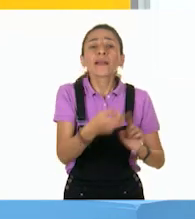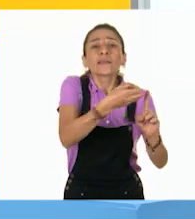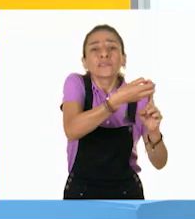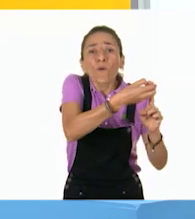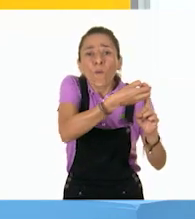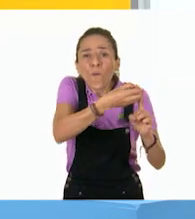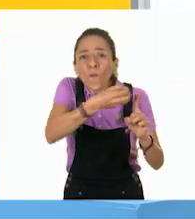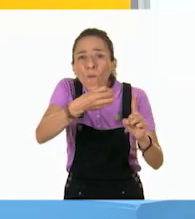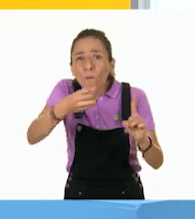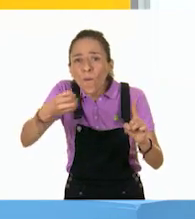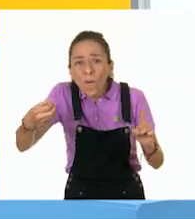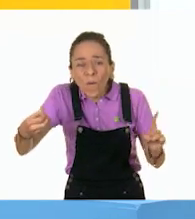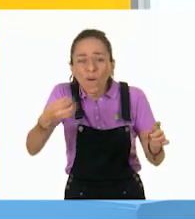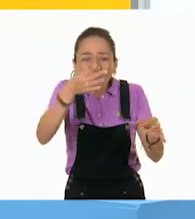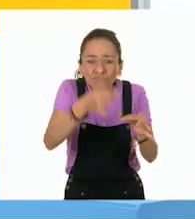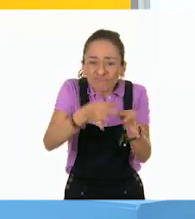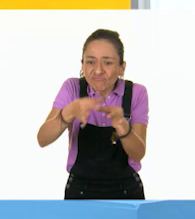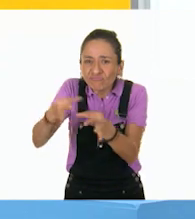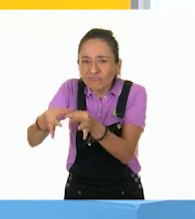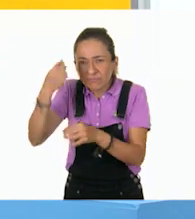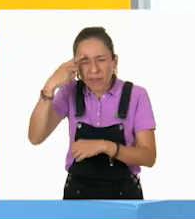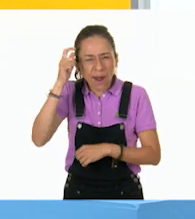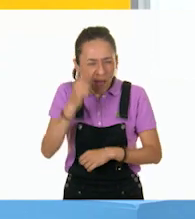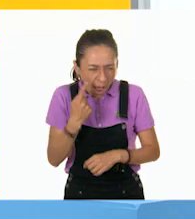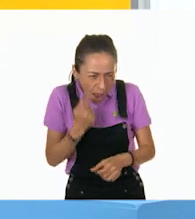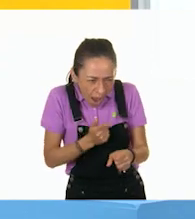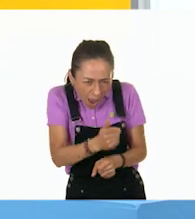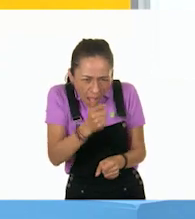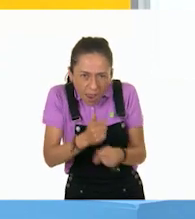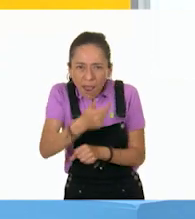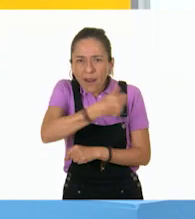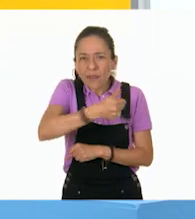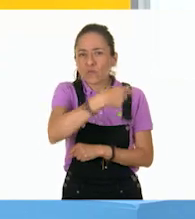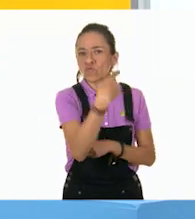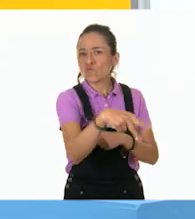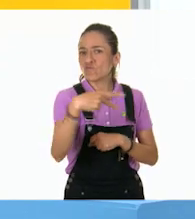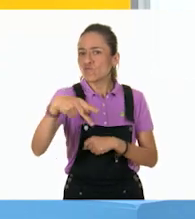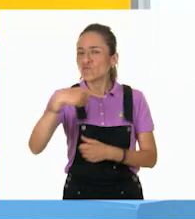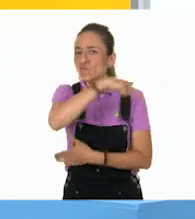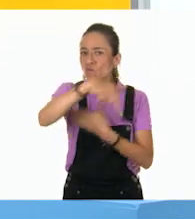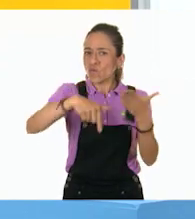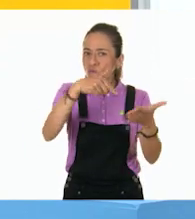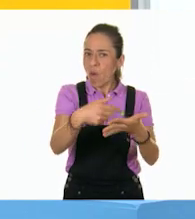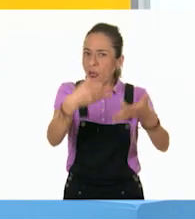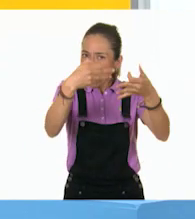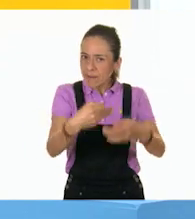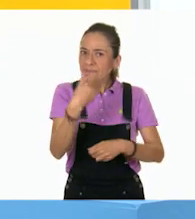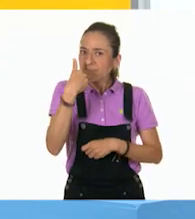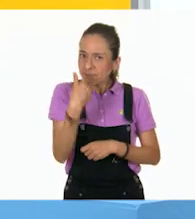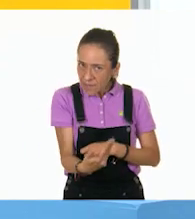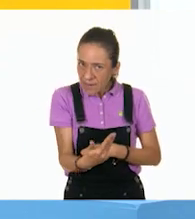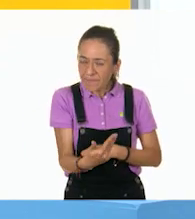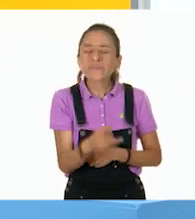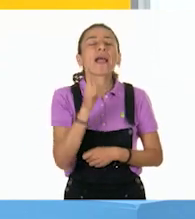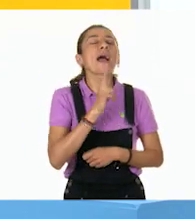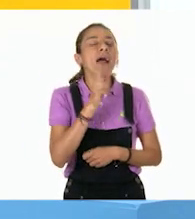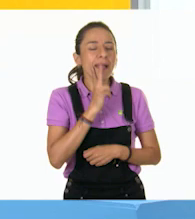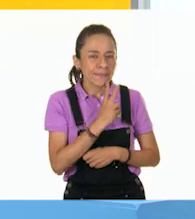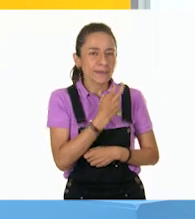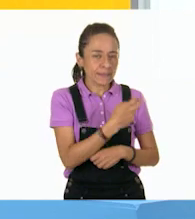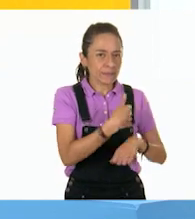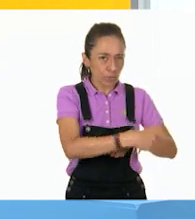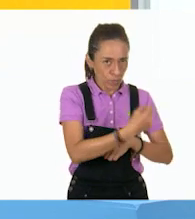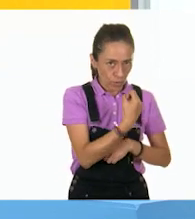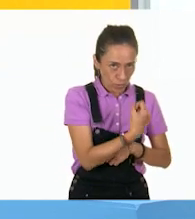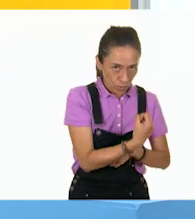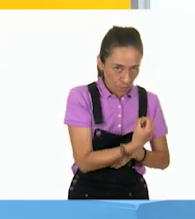identificar cuál es la posición que ocupa cada término. Así que, ¿cuál es el segundo número par si